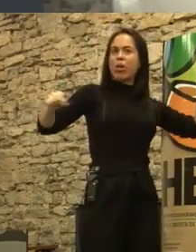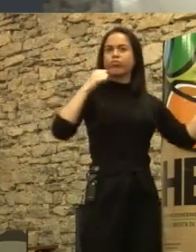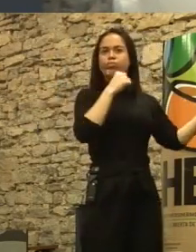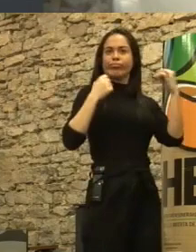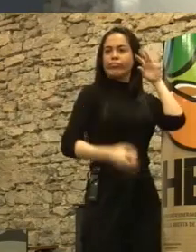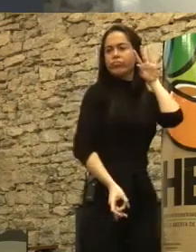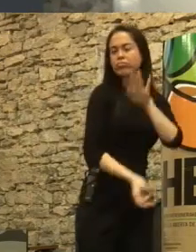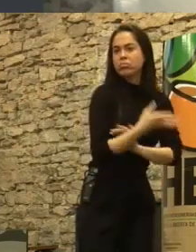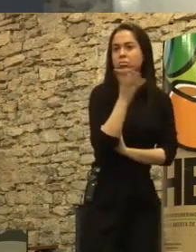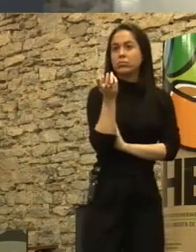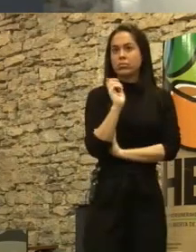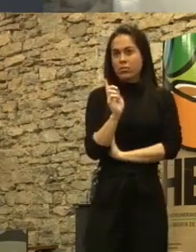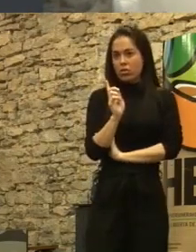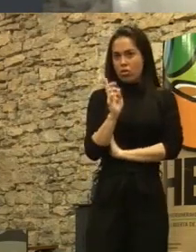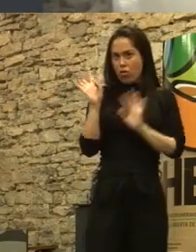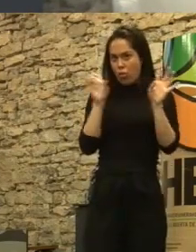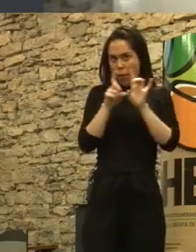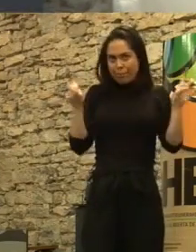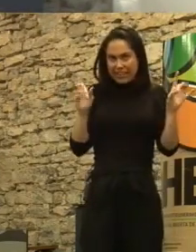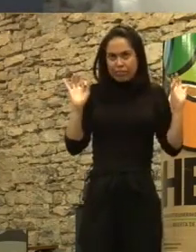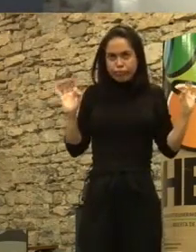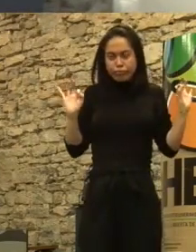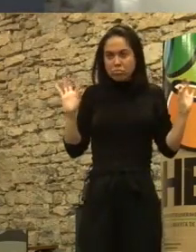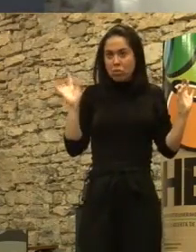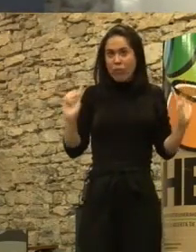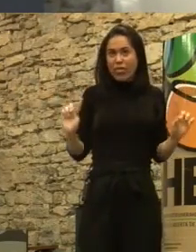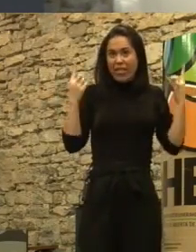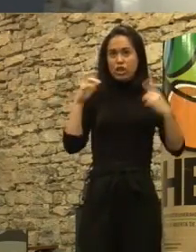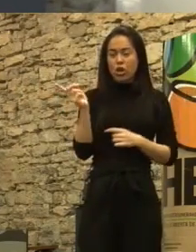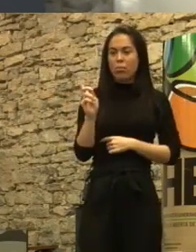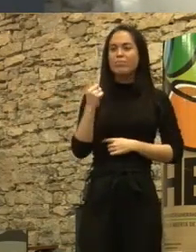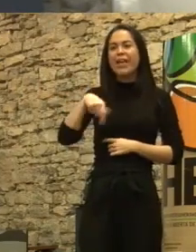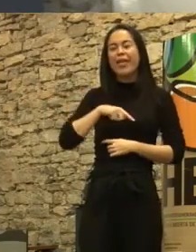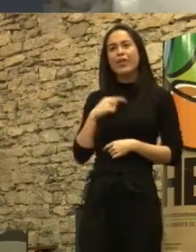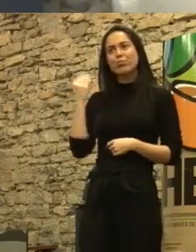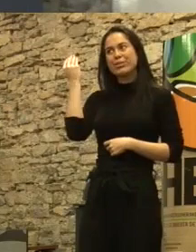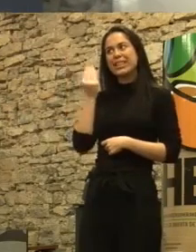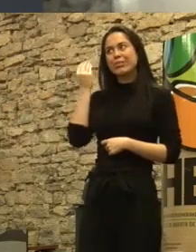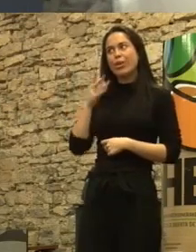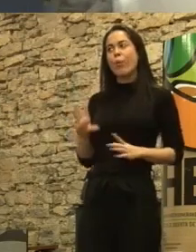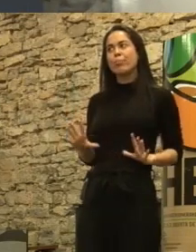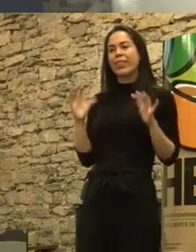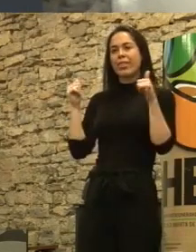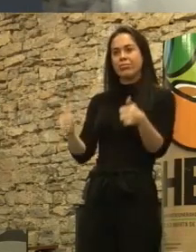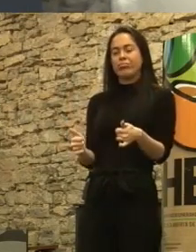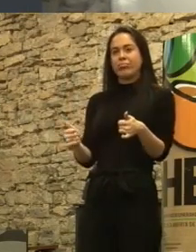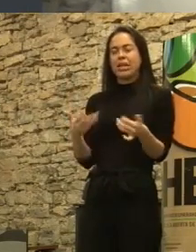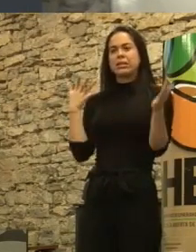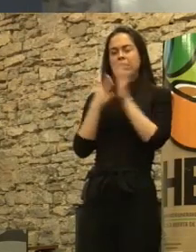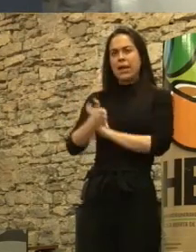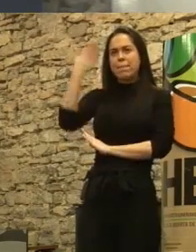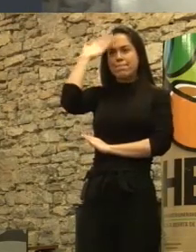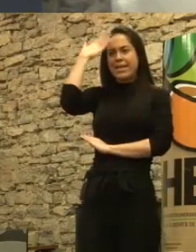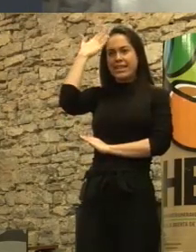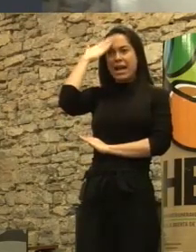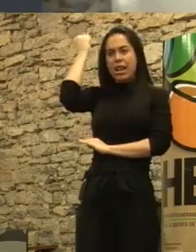hoy llamamos una empresa, sino que han usado la mentalidad emprendedora para llevarlos a cabo. Es decir, ¿qué es una mentalidad emprendedora?